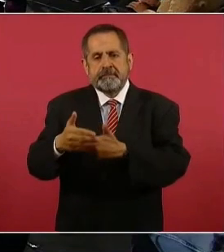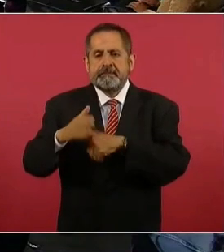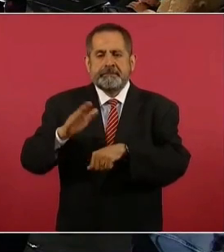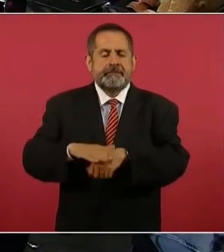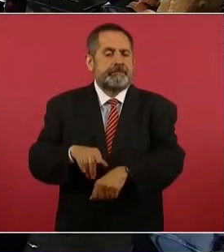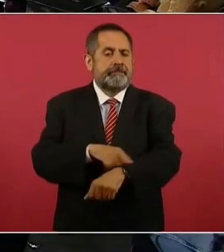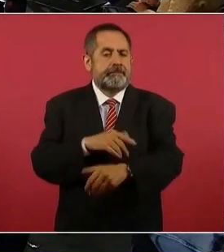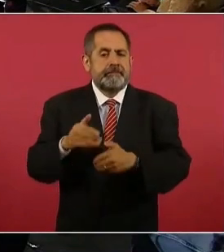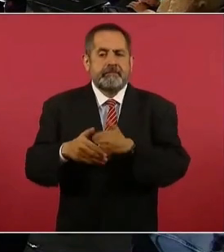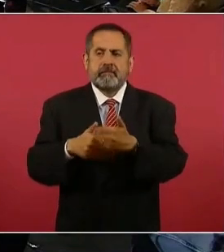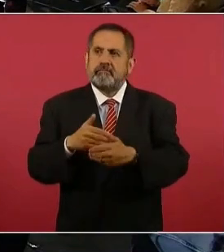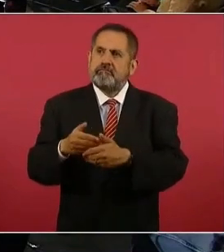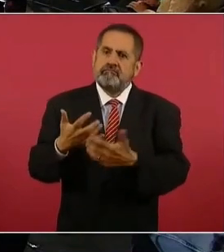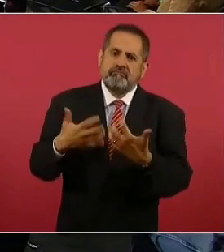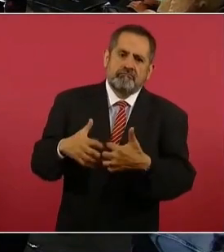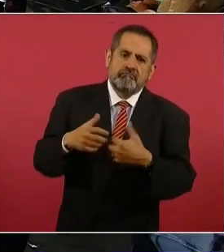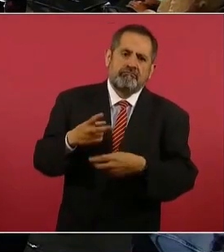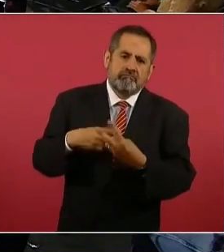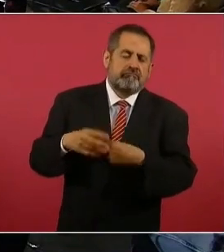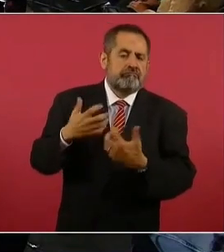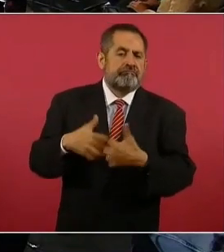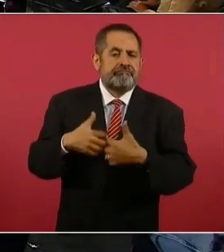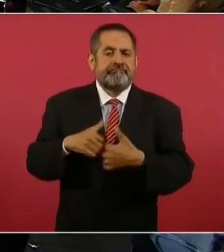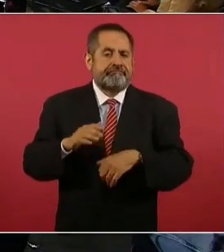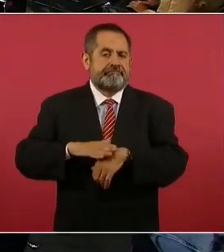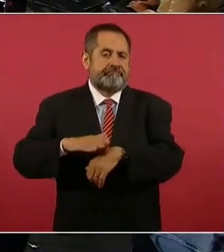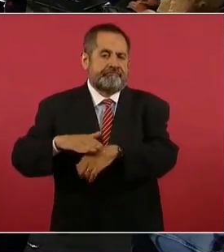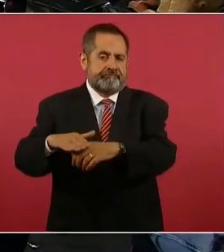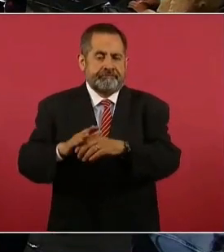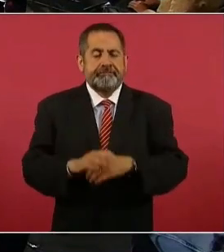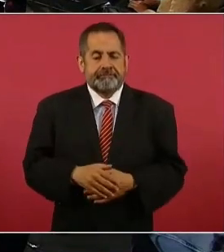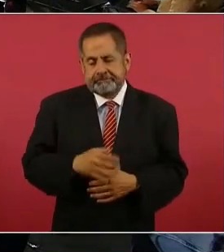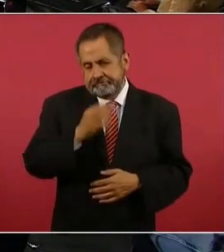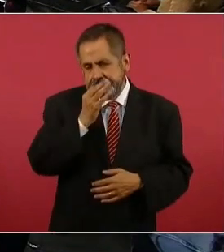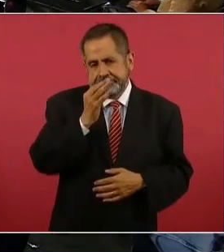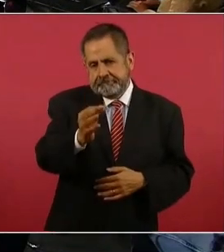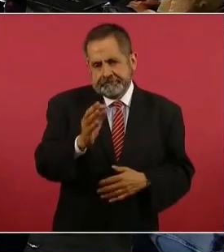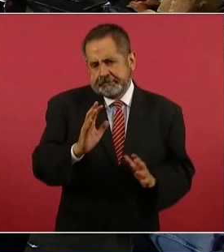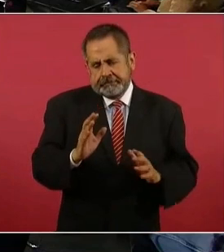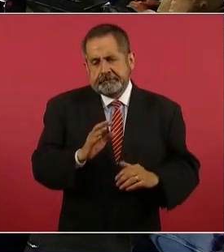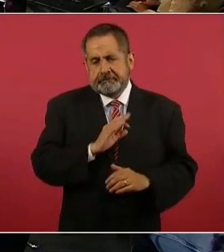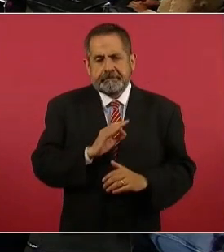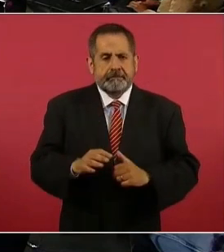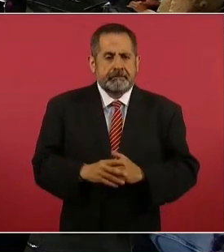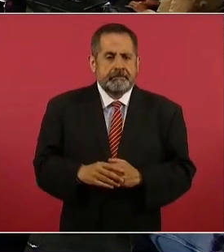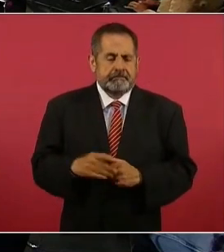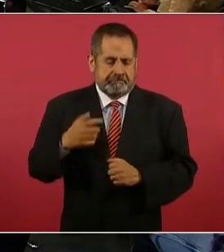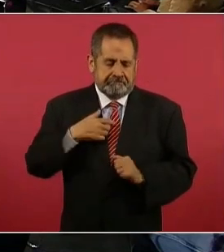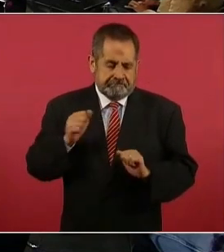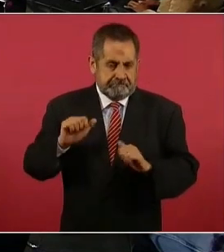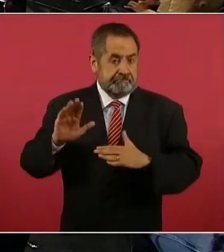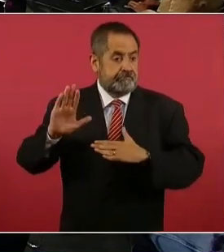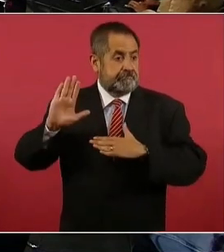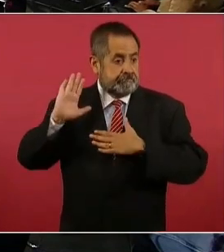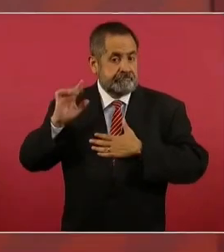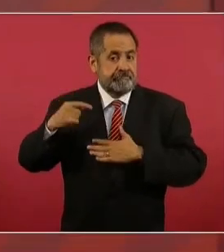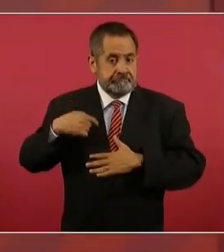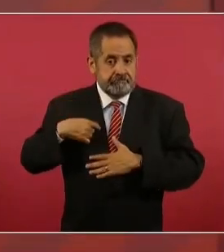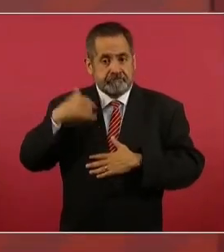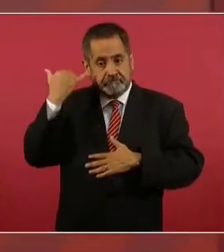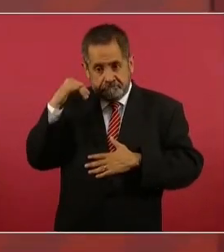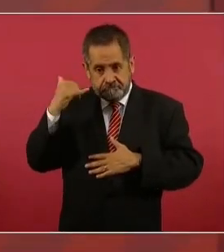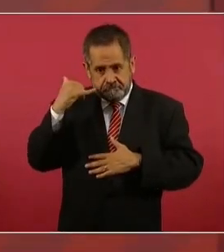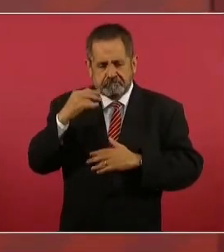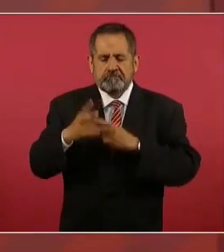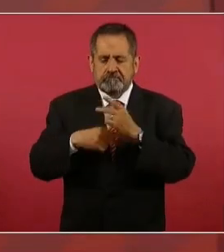ampliando su capacidad productiva. Eso es lo que podemos informar. Fue nuestro compromiso en Yucatán y